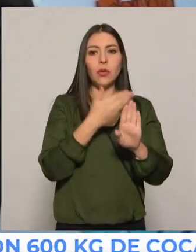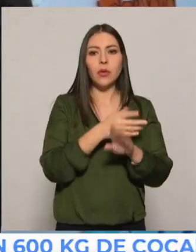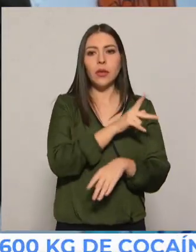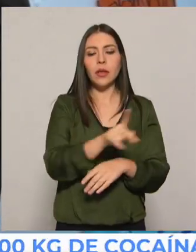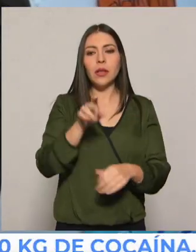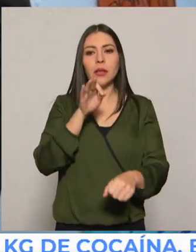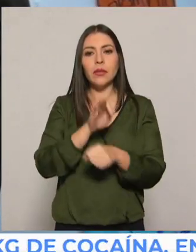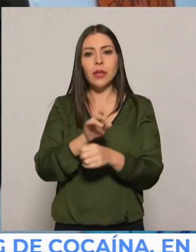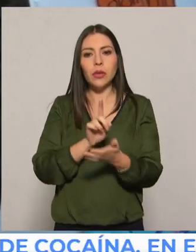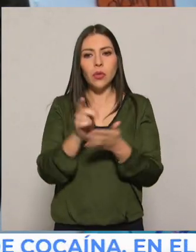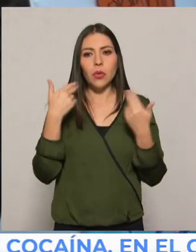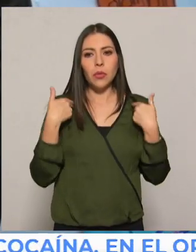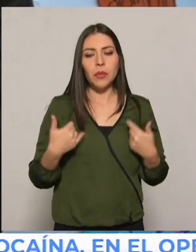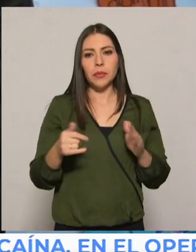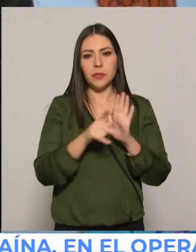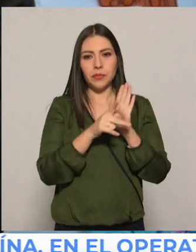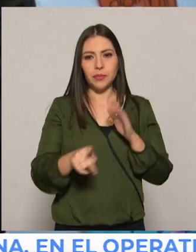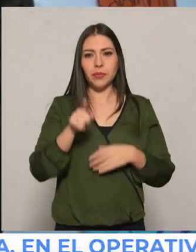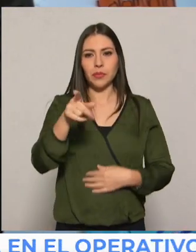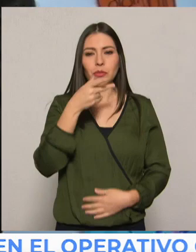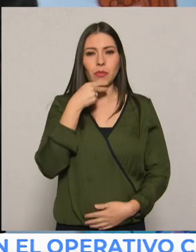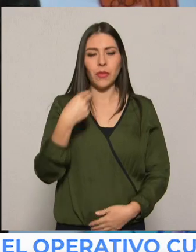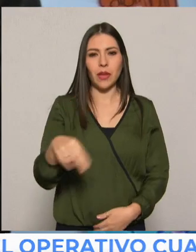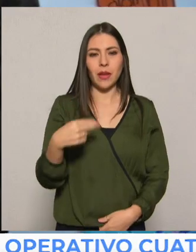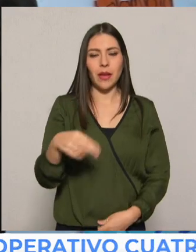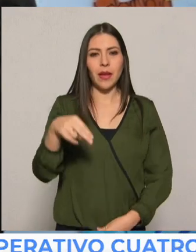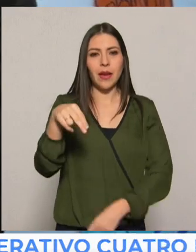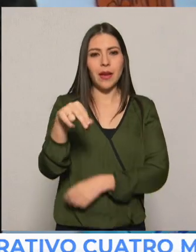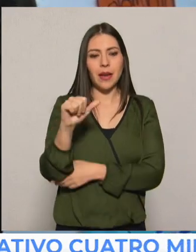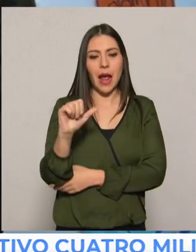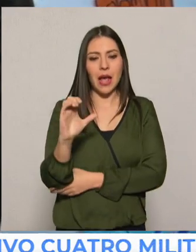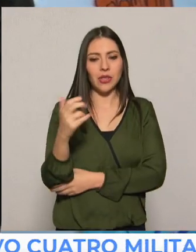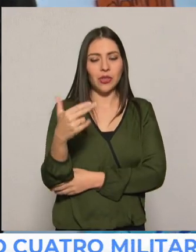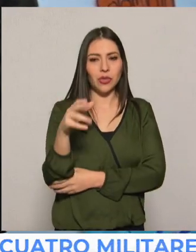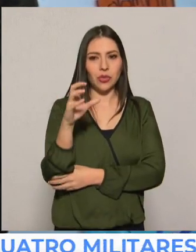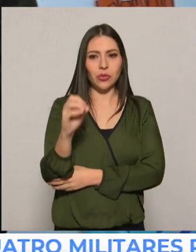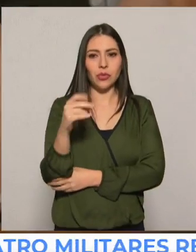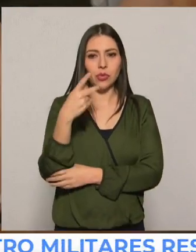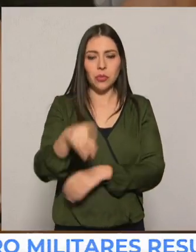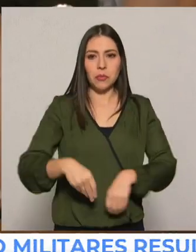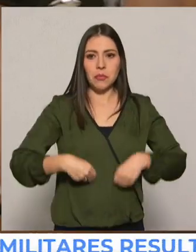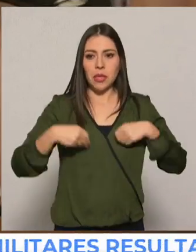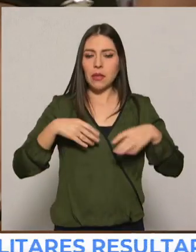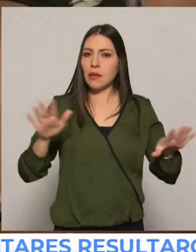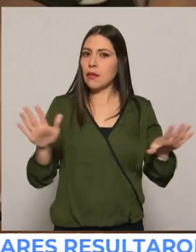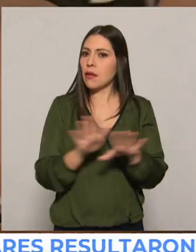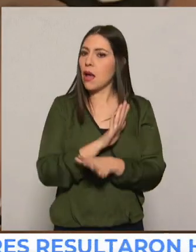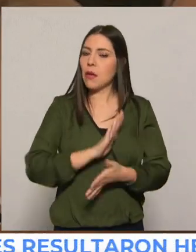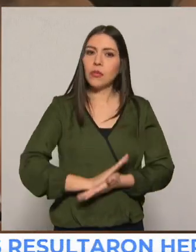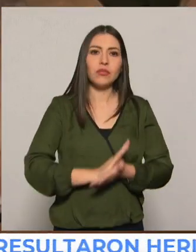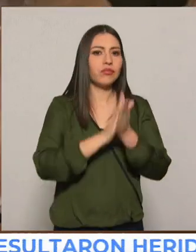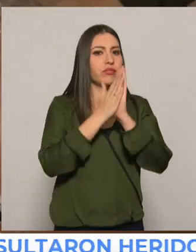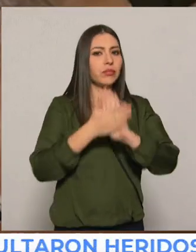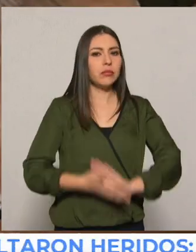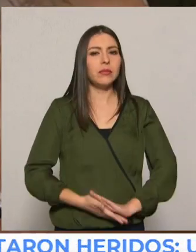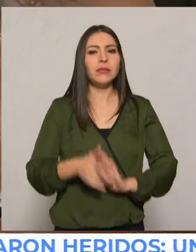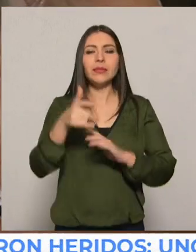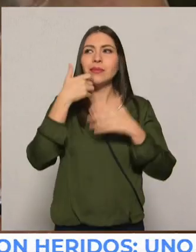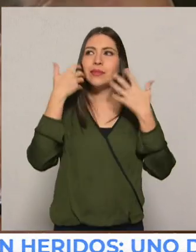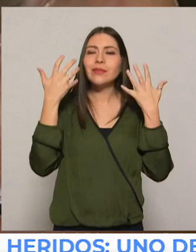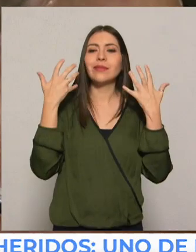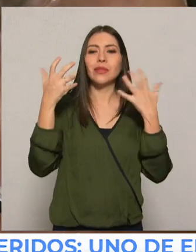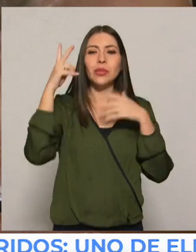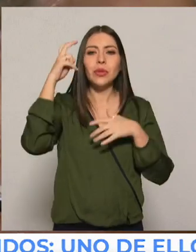La vida de Nacho, como le conocen en su estado natal, dio un giro de 90 grados. Su sueño se vio truncado. Quería